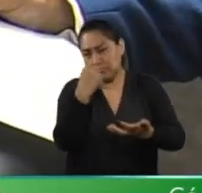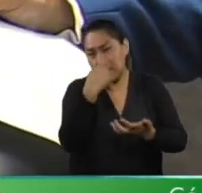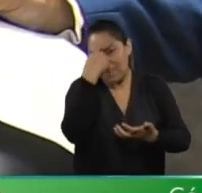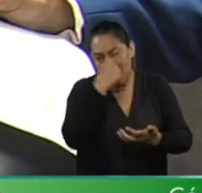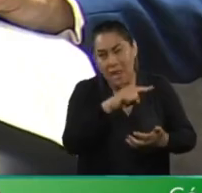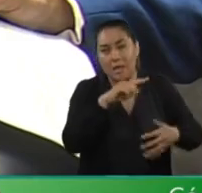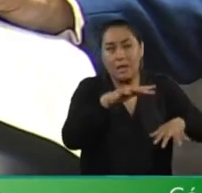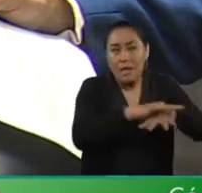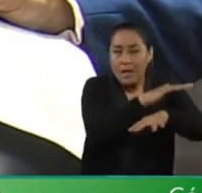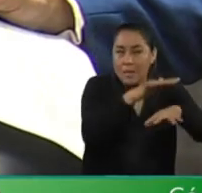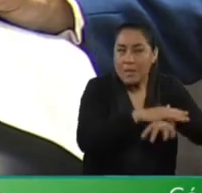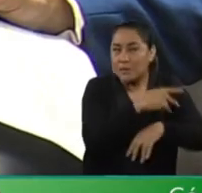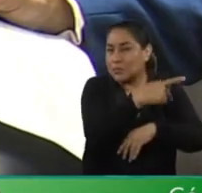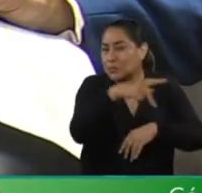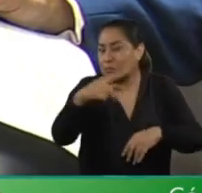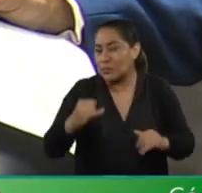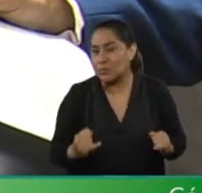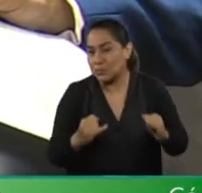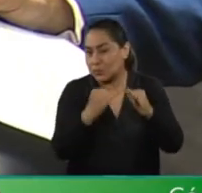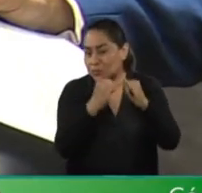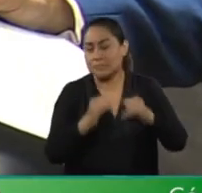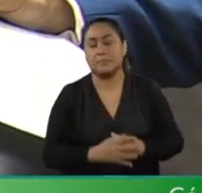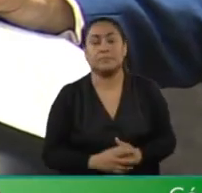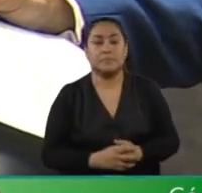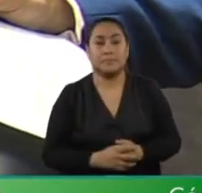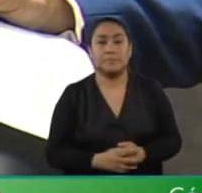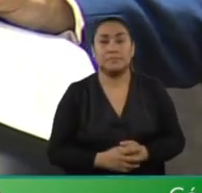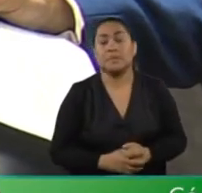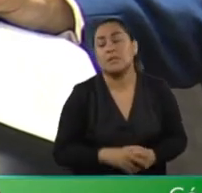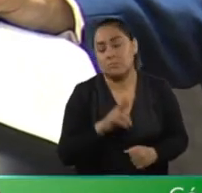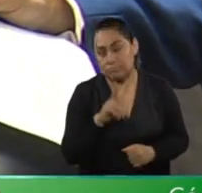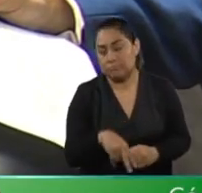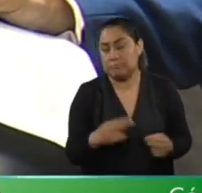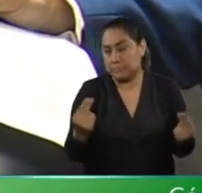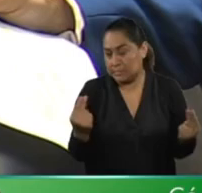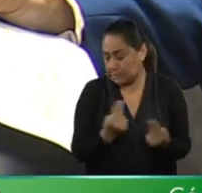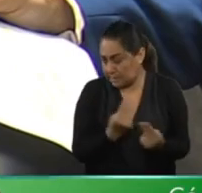las instituciones. En pocas palabras, debemos